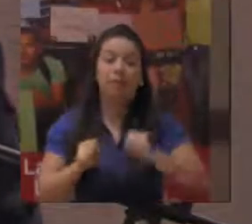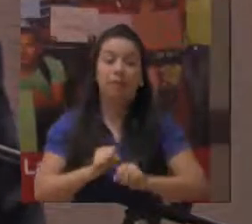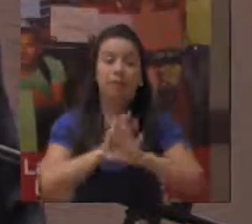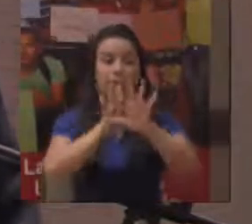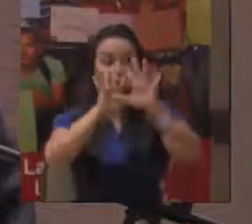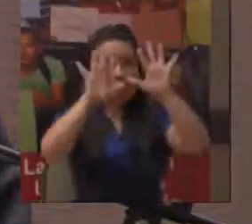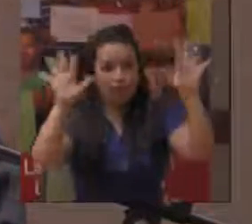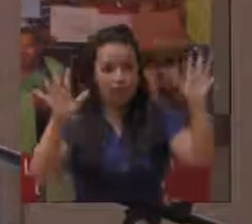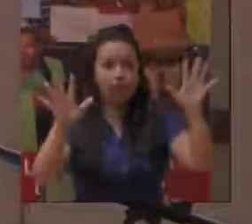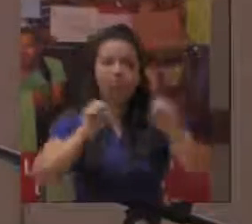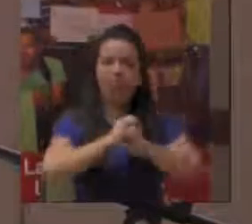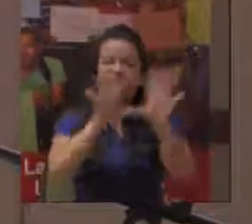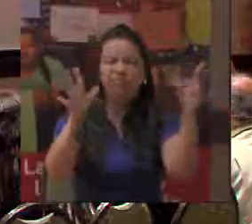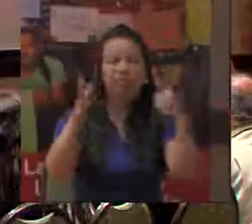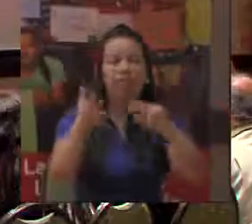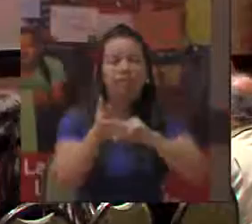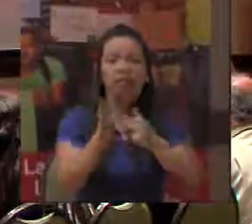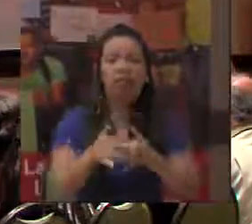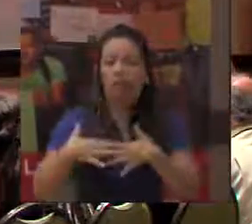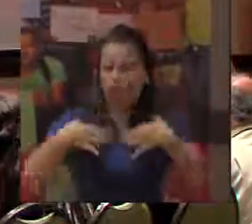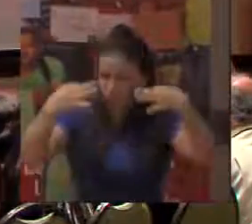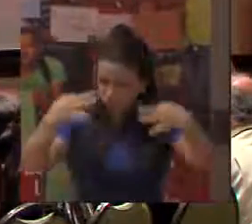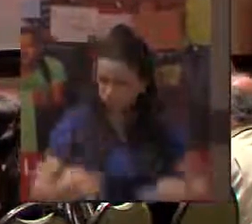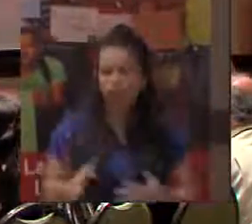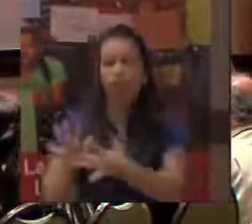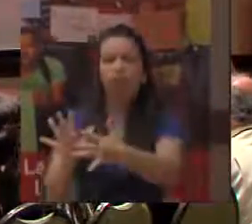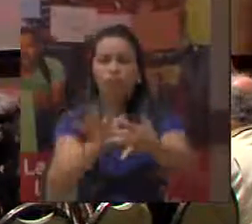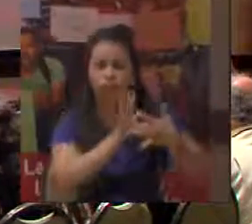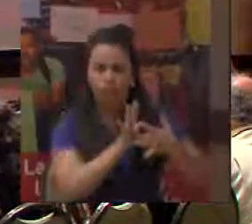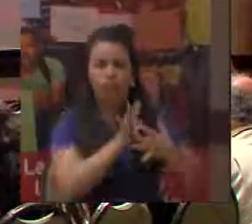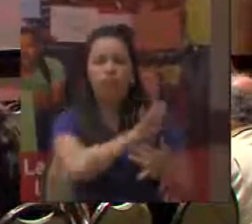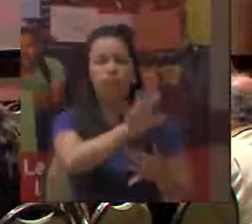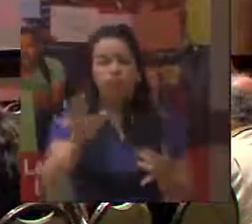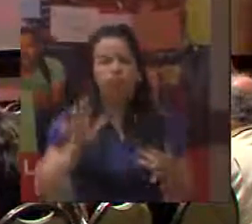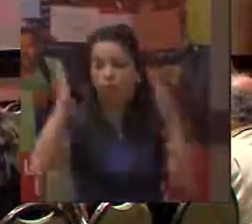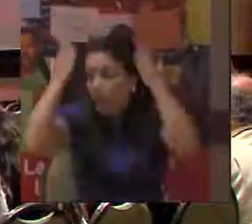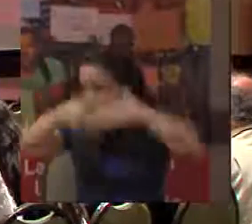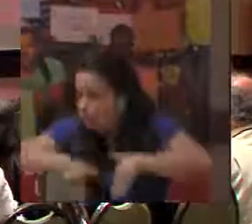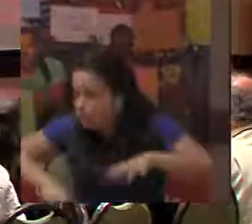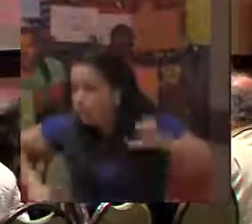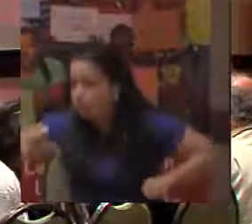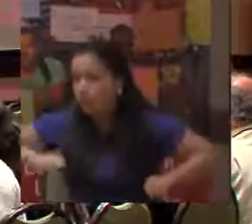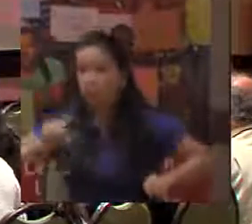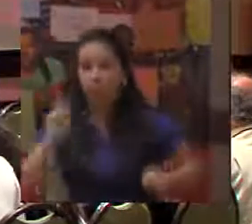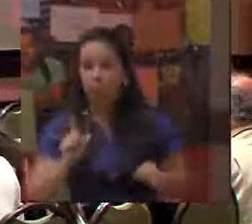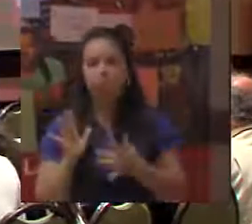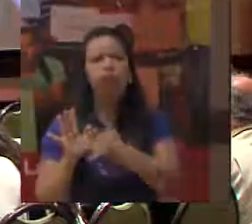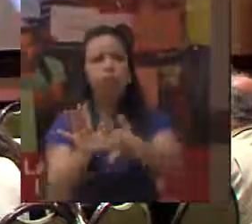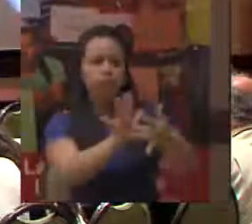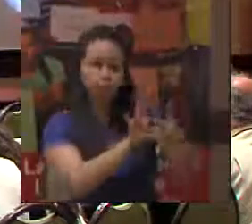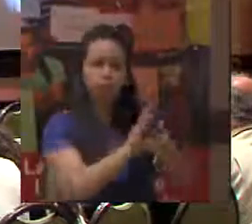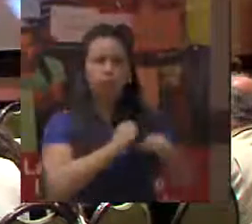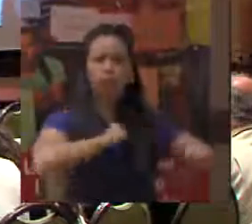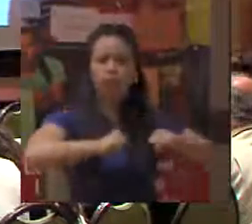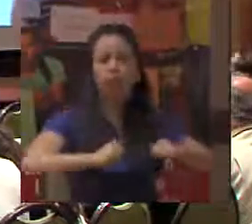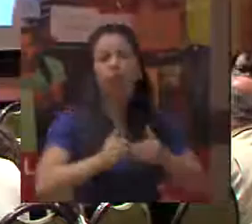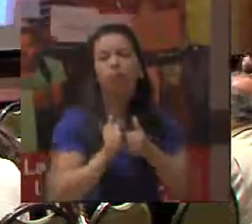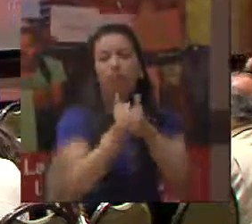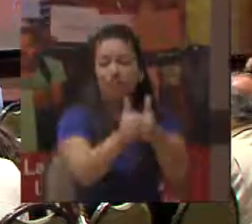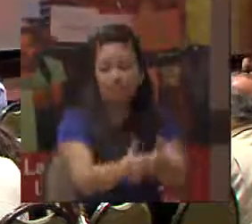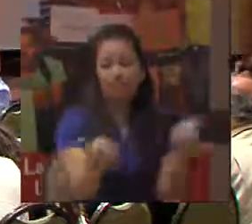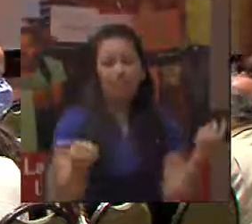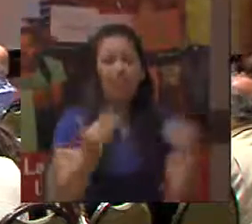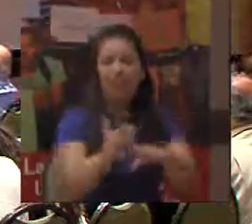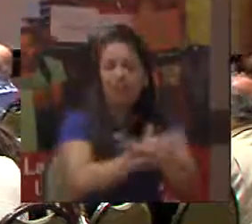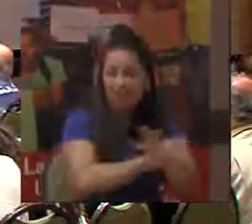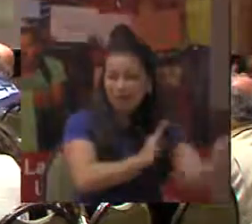entidad orientada a la satisfacción de los ciudadanos. Ser transparentes frente al ejercicio de direccionamiento presupuestal y de planeación